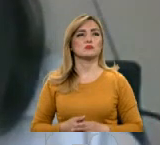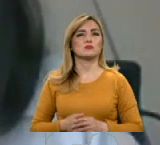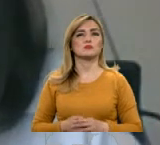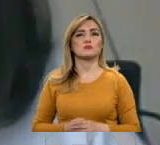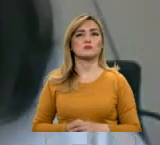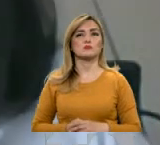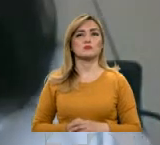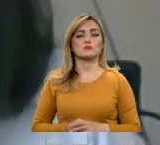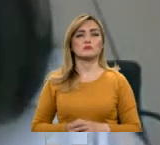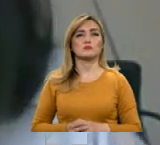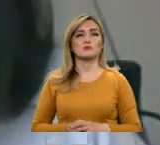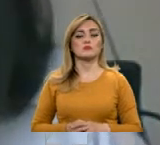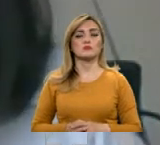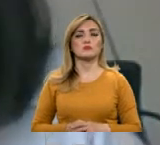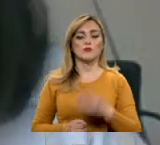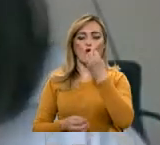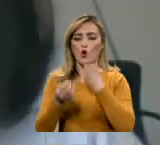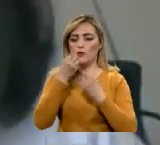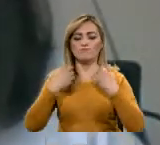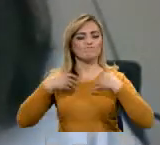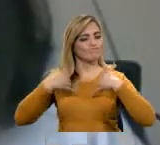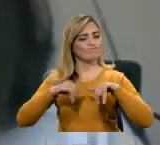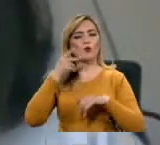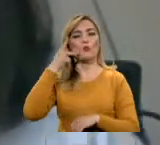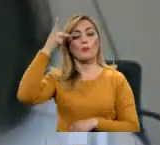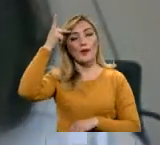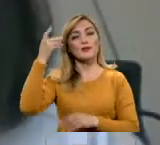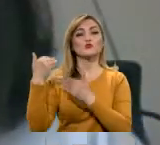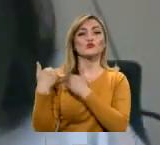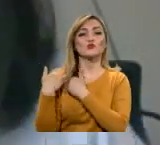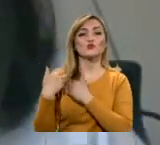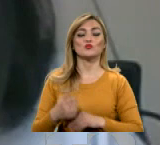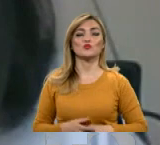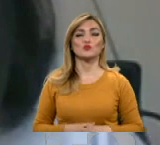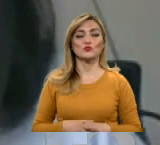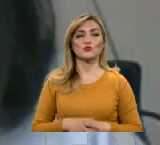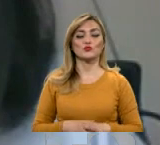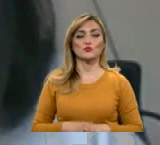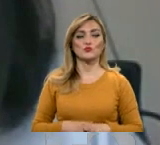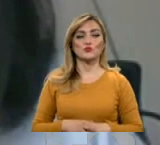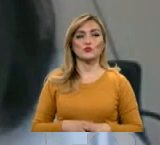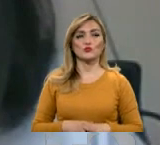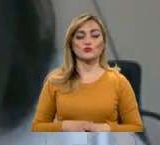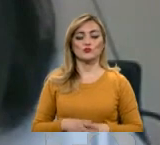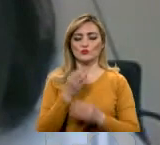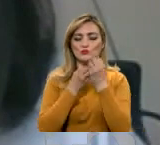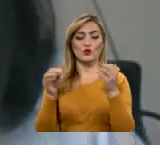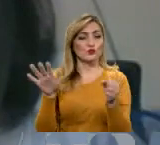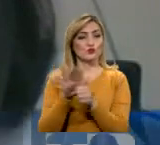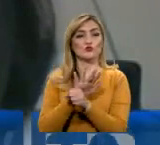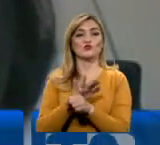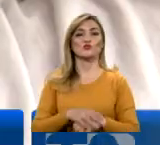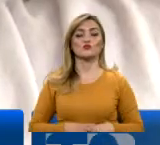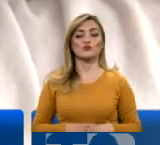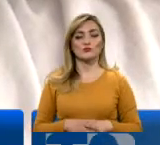tiempo de comida y poder, como padres o como personas a cargo, lograr que sea completa, que sea